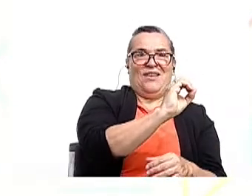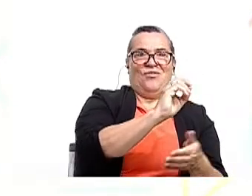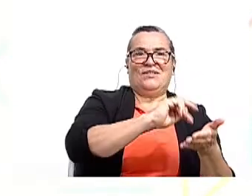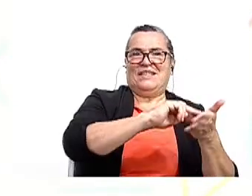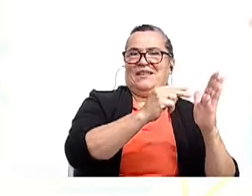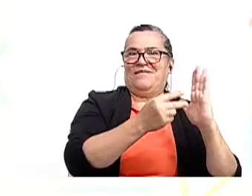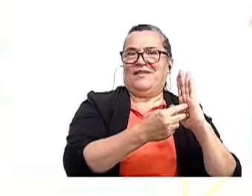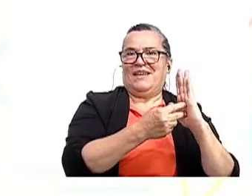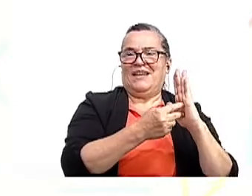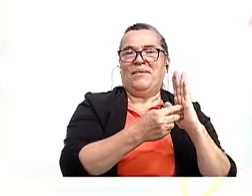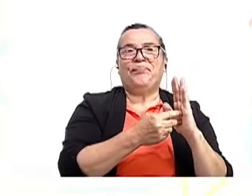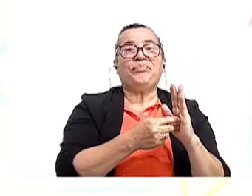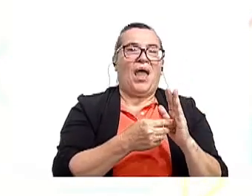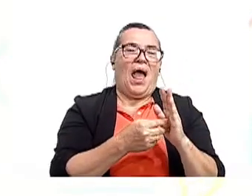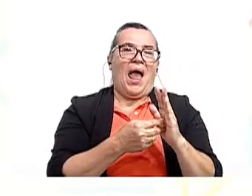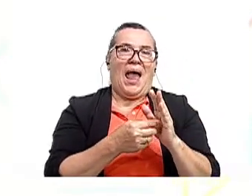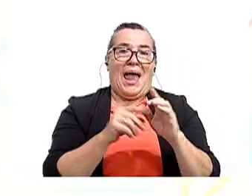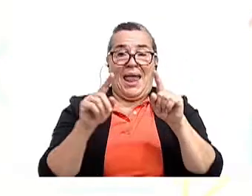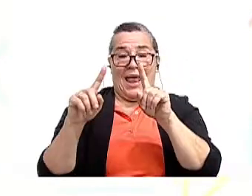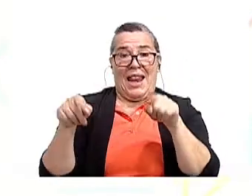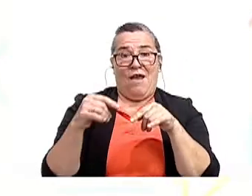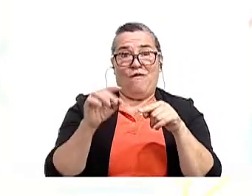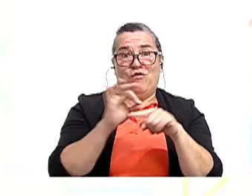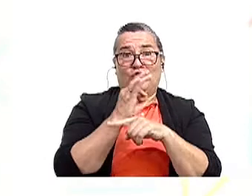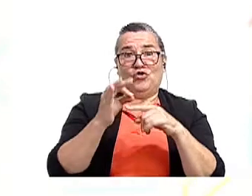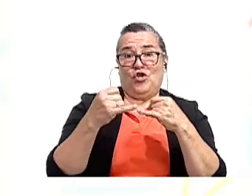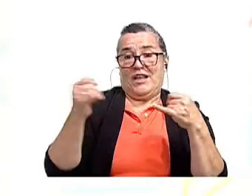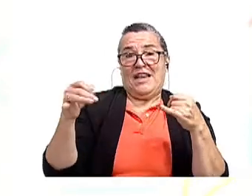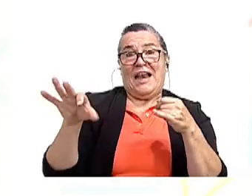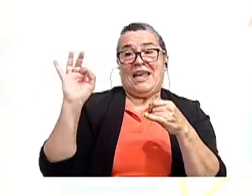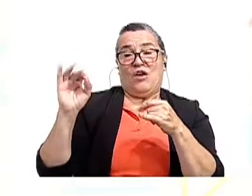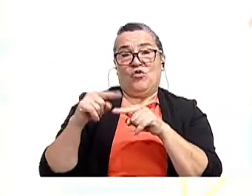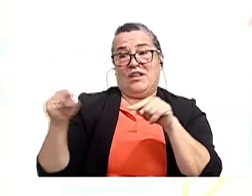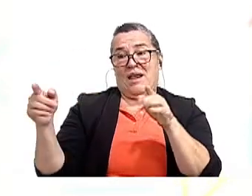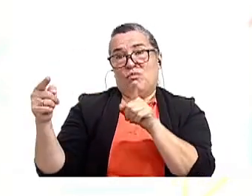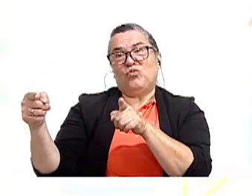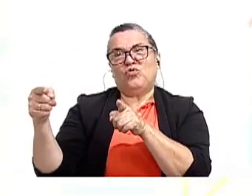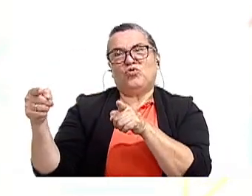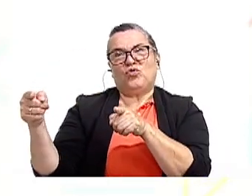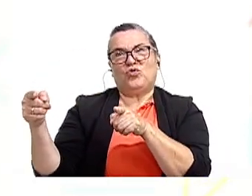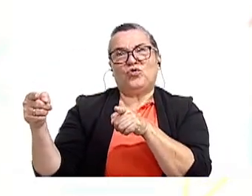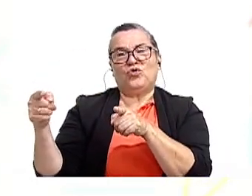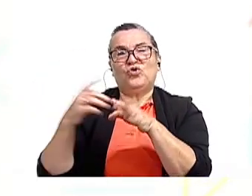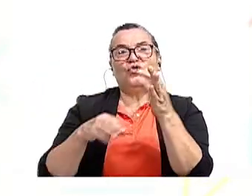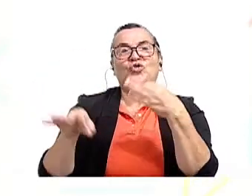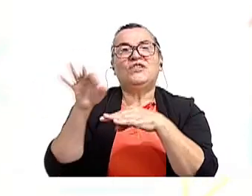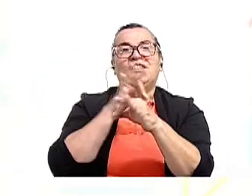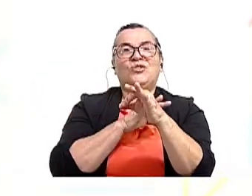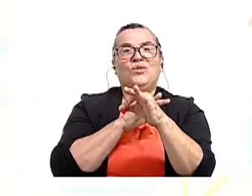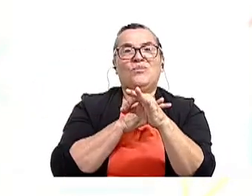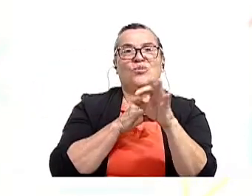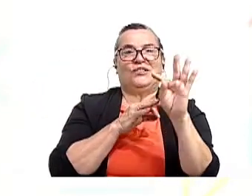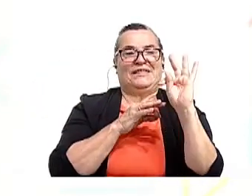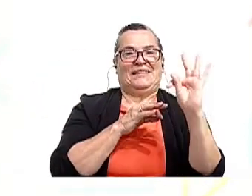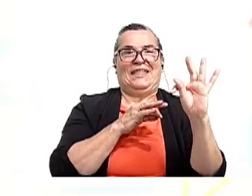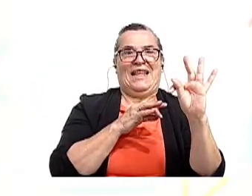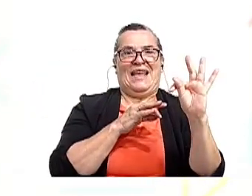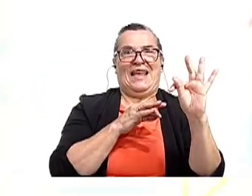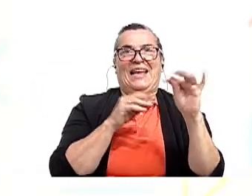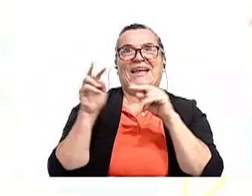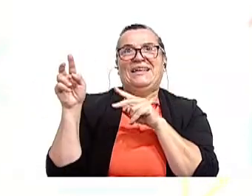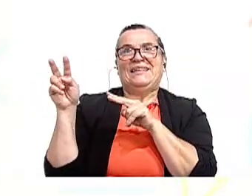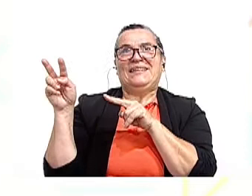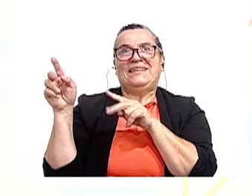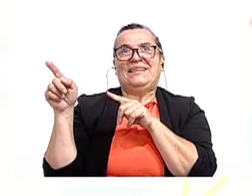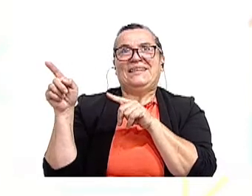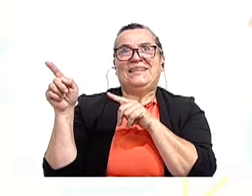Utilizando el criterio de la función lineal que hemos encontrado nosotros, entonces vamos a sustituir t por 0. Haciendo